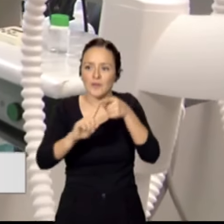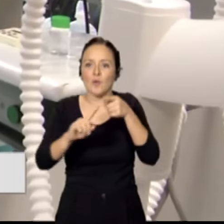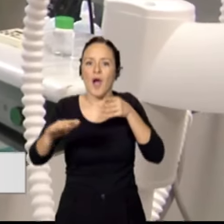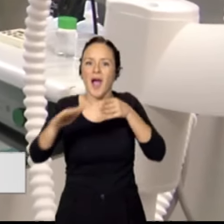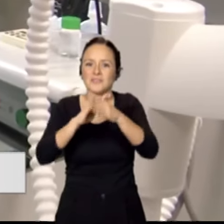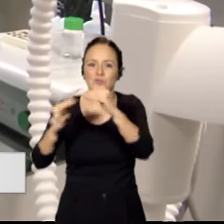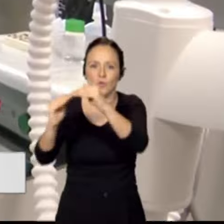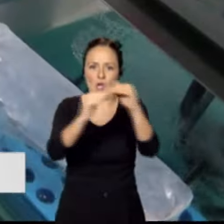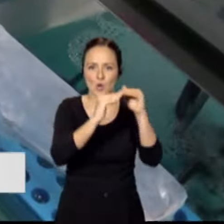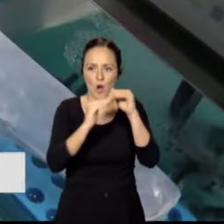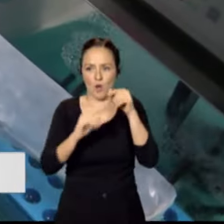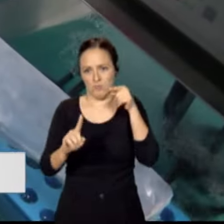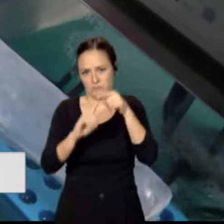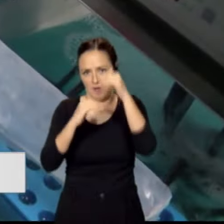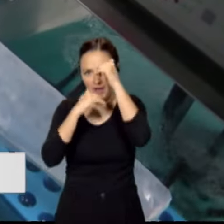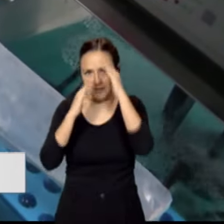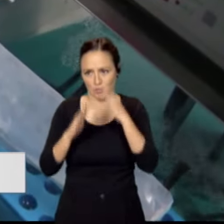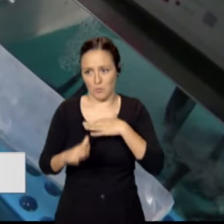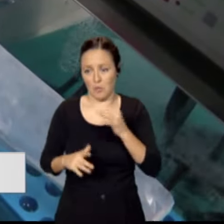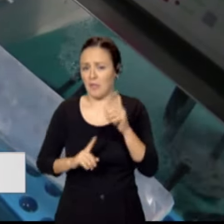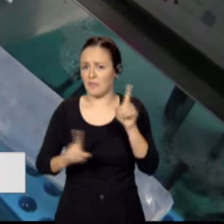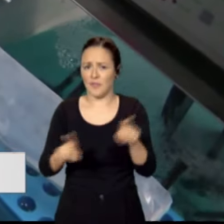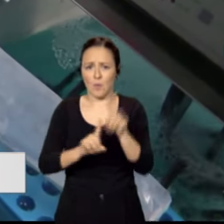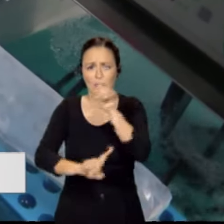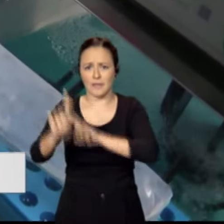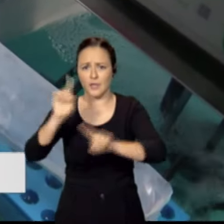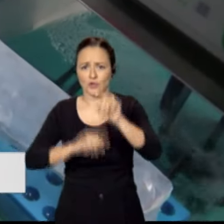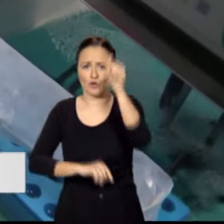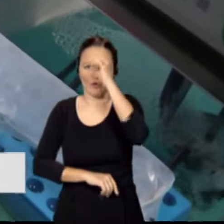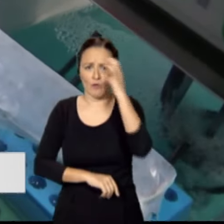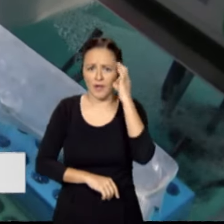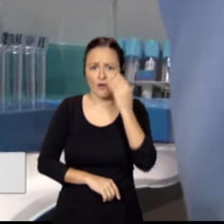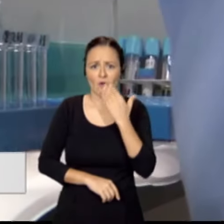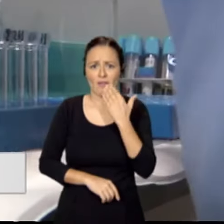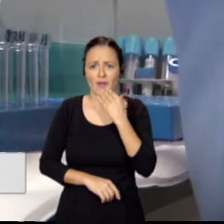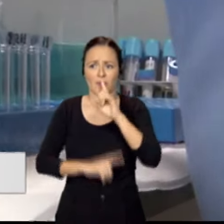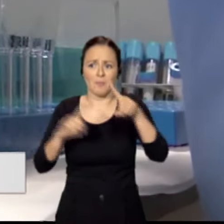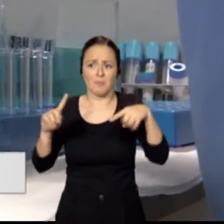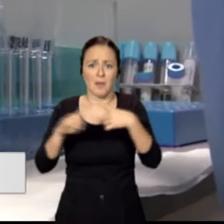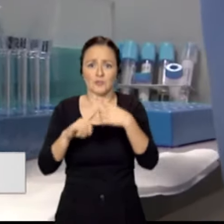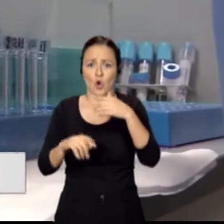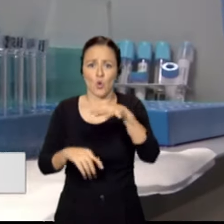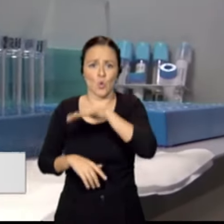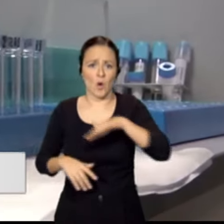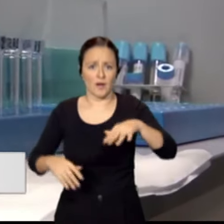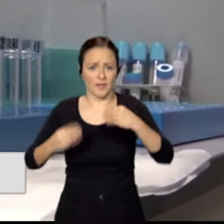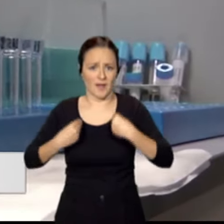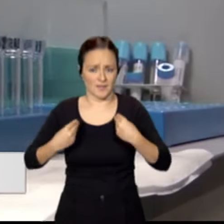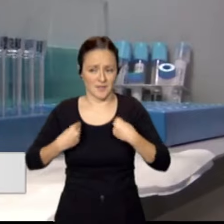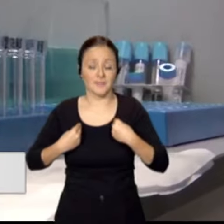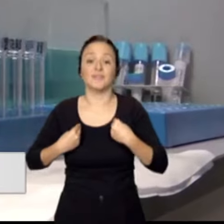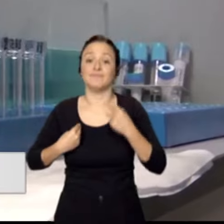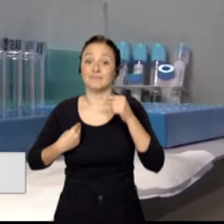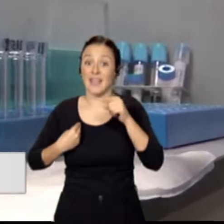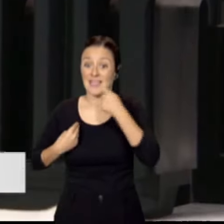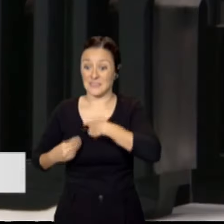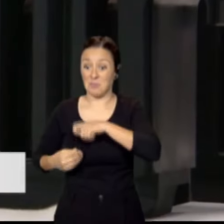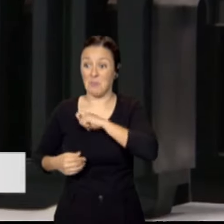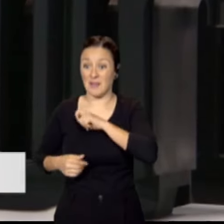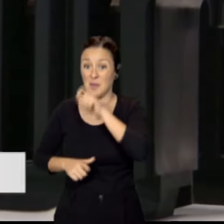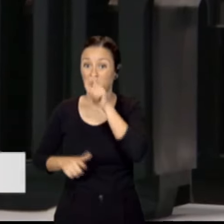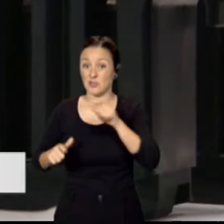la atención sin importar su tipo de trastorno su género su edad o el lugar donde Viva en España sufre esta enfermedad casi